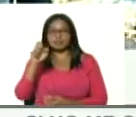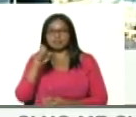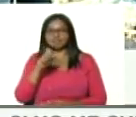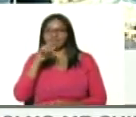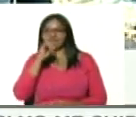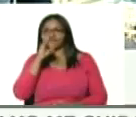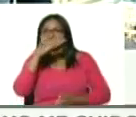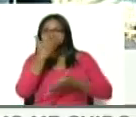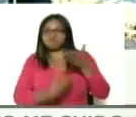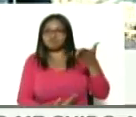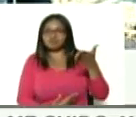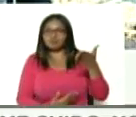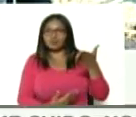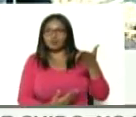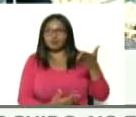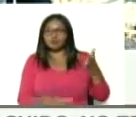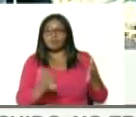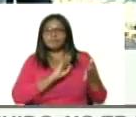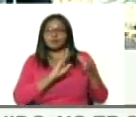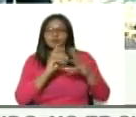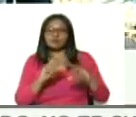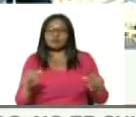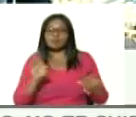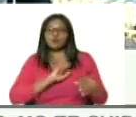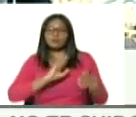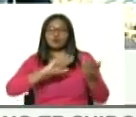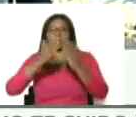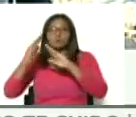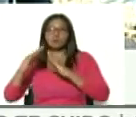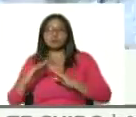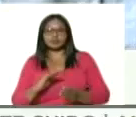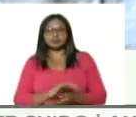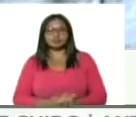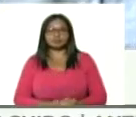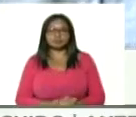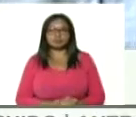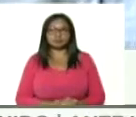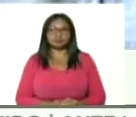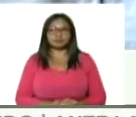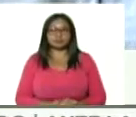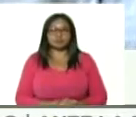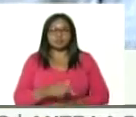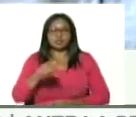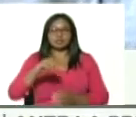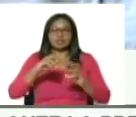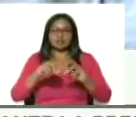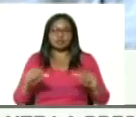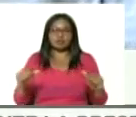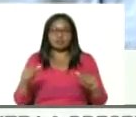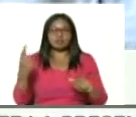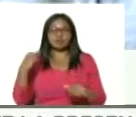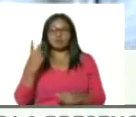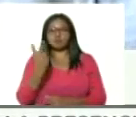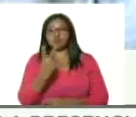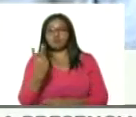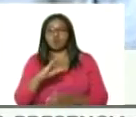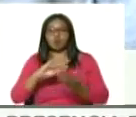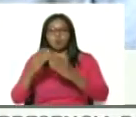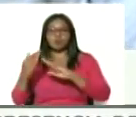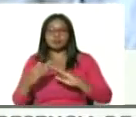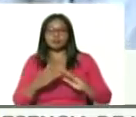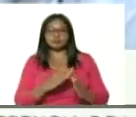este territorio 100% comuna. Acá, en este territorio, tenemos dos comunas,